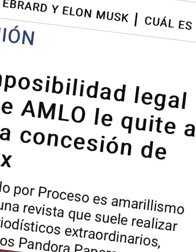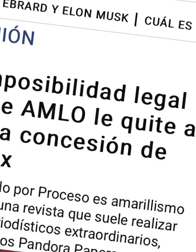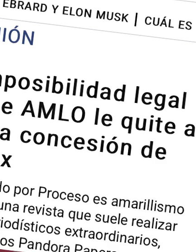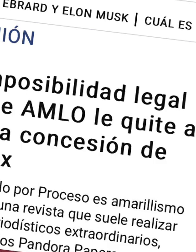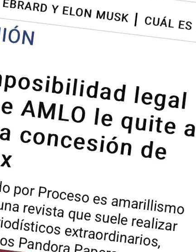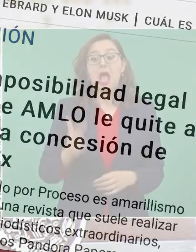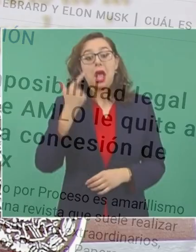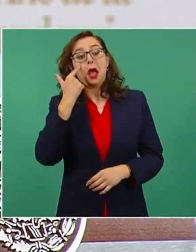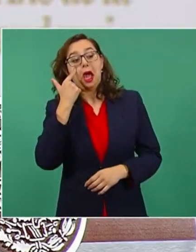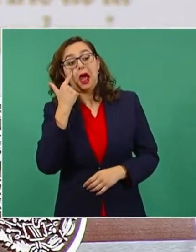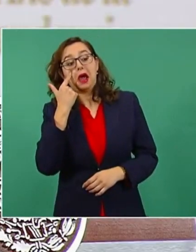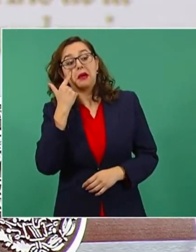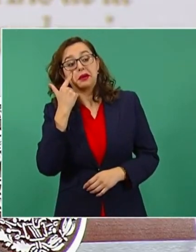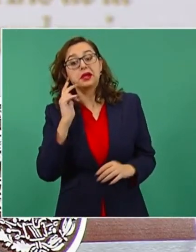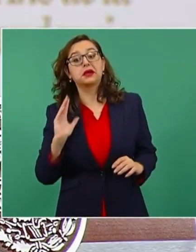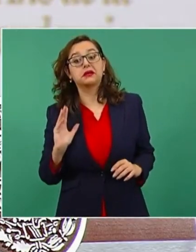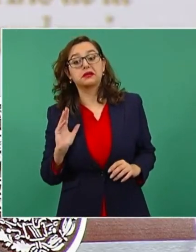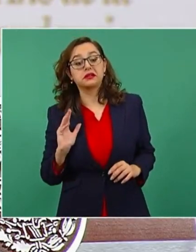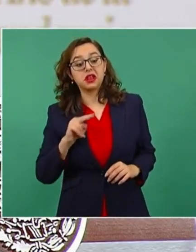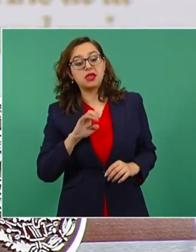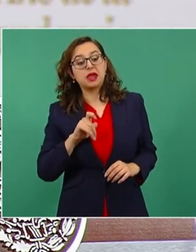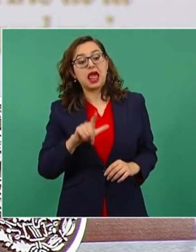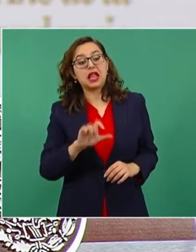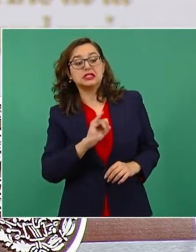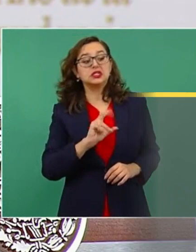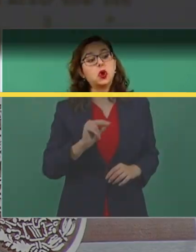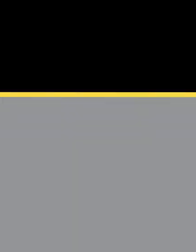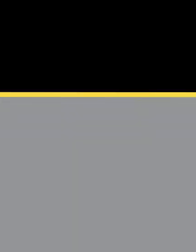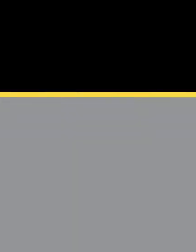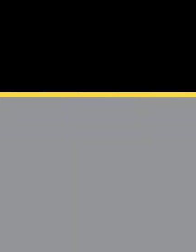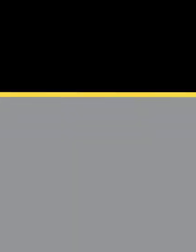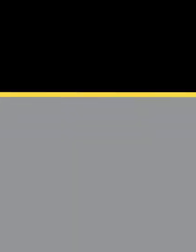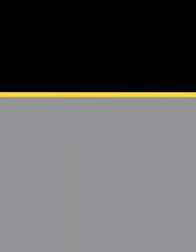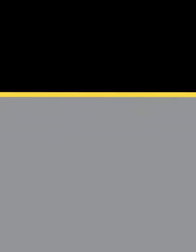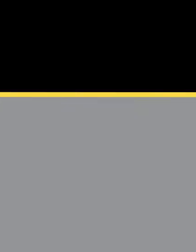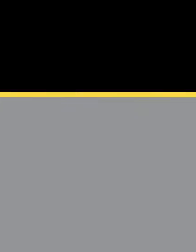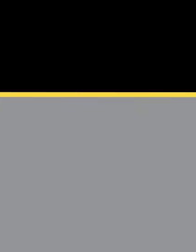medir si somos neoliberales o no. Por eso, no me preocupo.